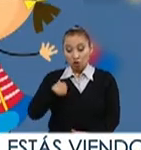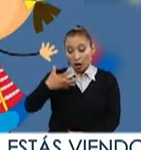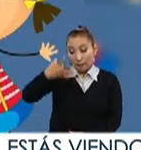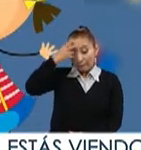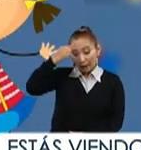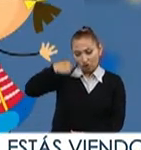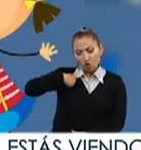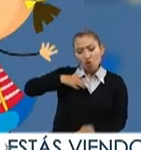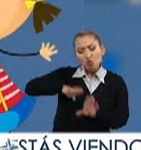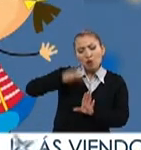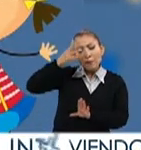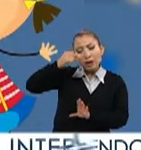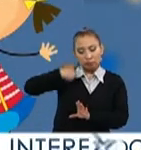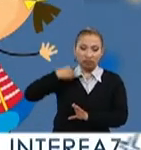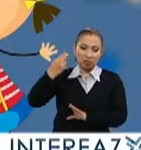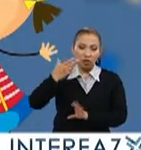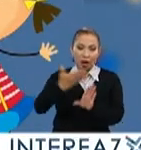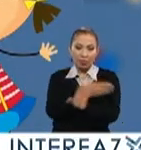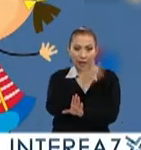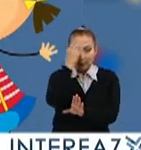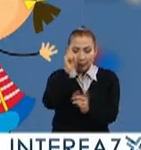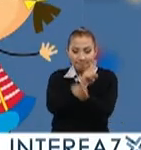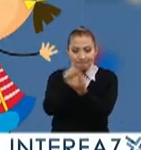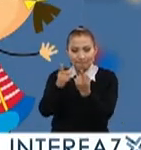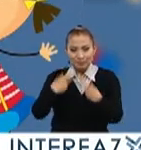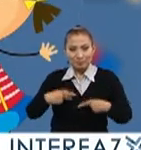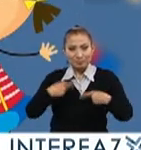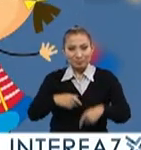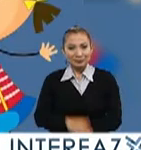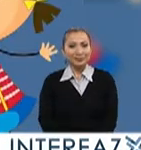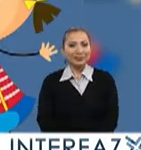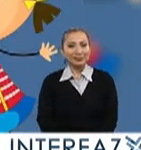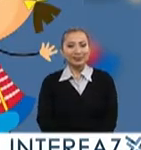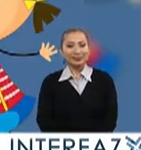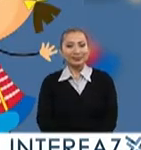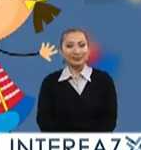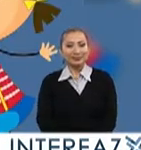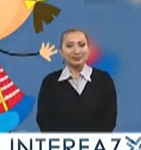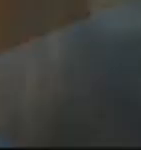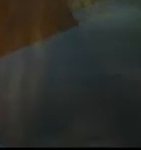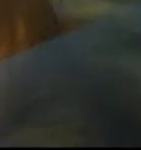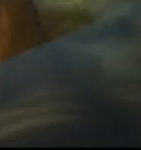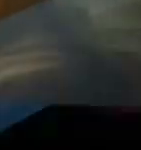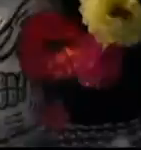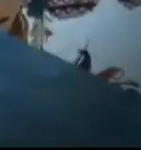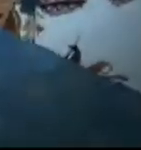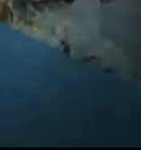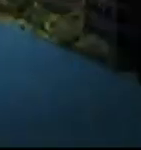Para aprender a aprender, es necesario aprender a convivir.